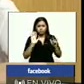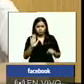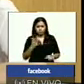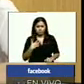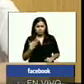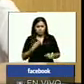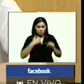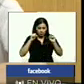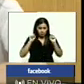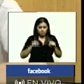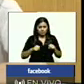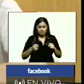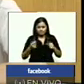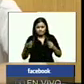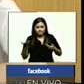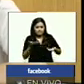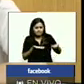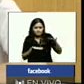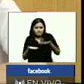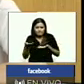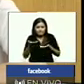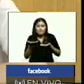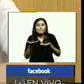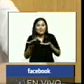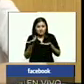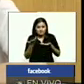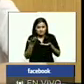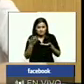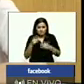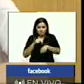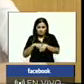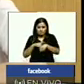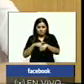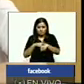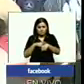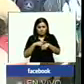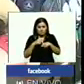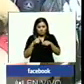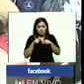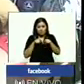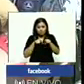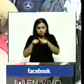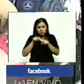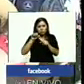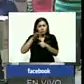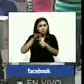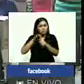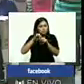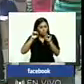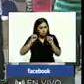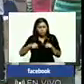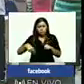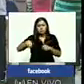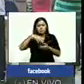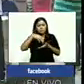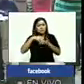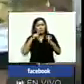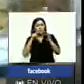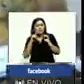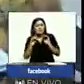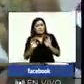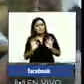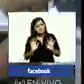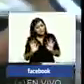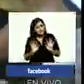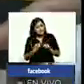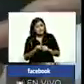fortalecerla más allá de un periodo electoral ahí es donde podemos salvar la democracia mientras no haya uno mejor el sistema